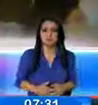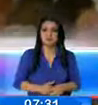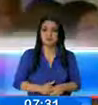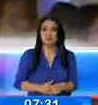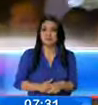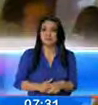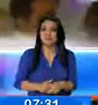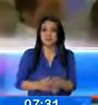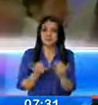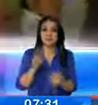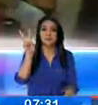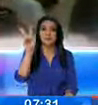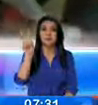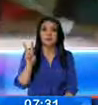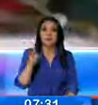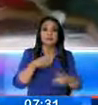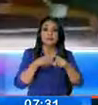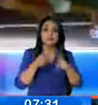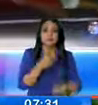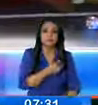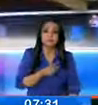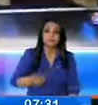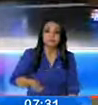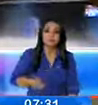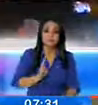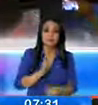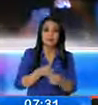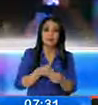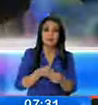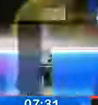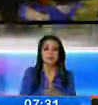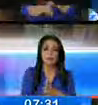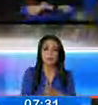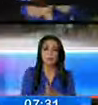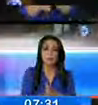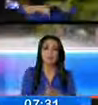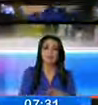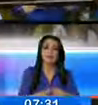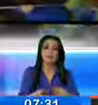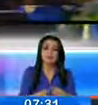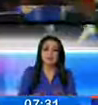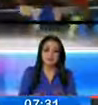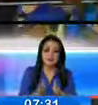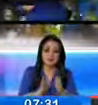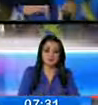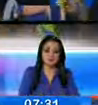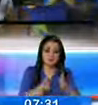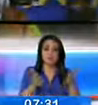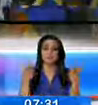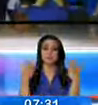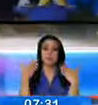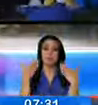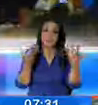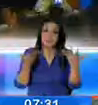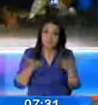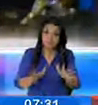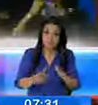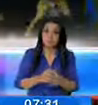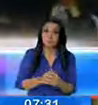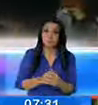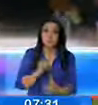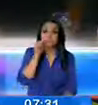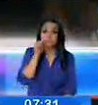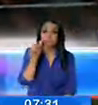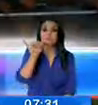Este viernes, el exmandatario participará en una caravana por varias calles del puerto principal y el sábado